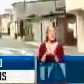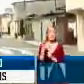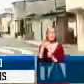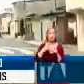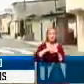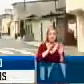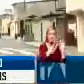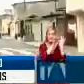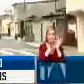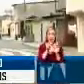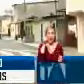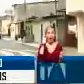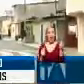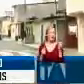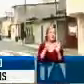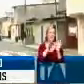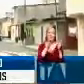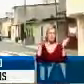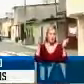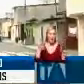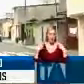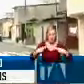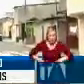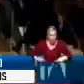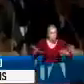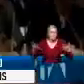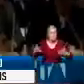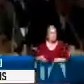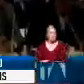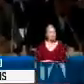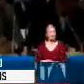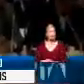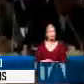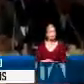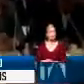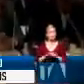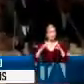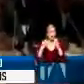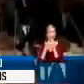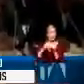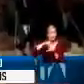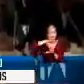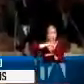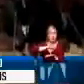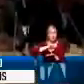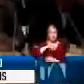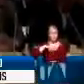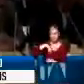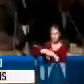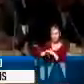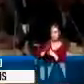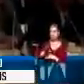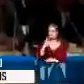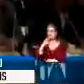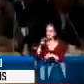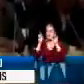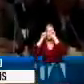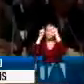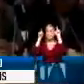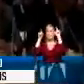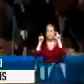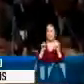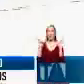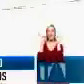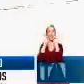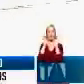equipos, de mantenimiento de sus vehículos y hasta de uniformes. Incluso una comisión de la Asamblea recorrió las unidades de CNEL